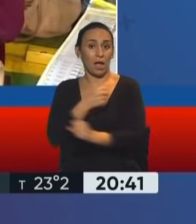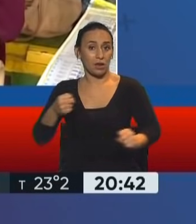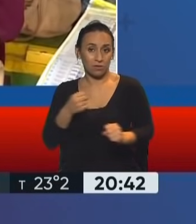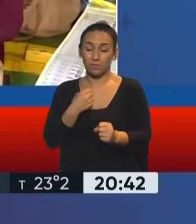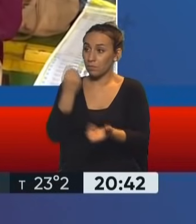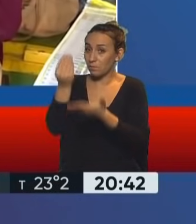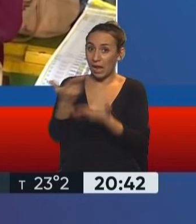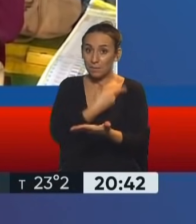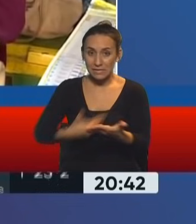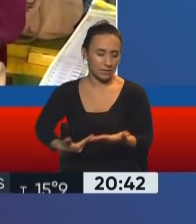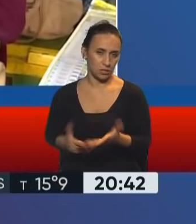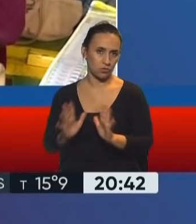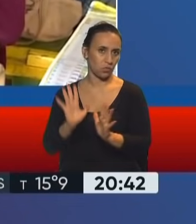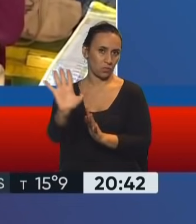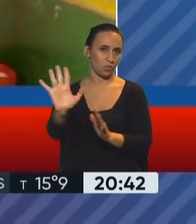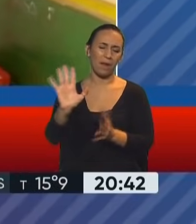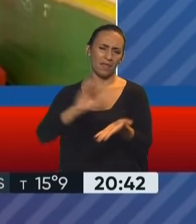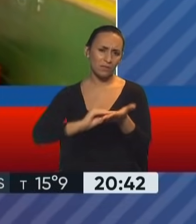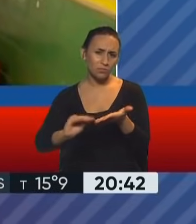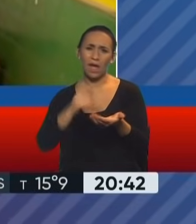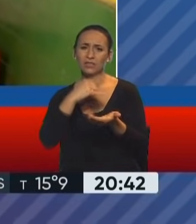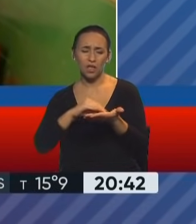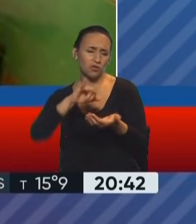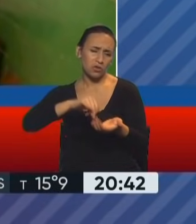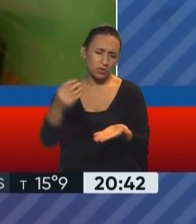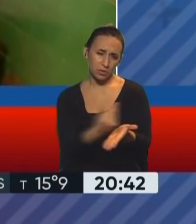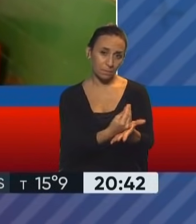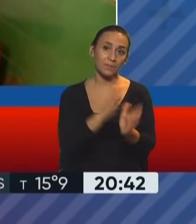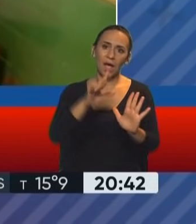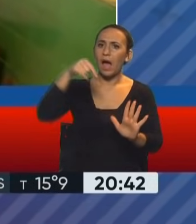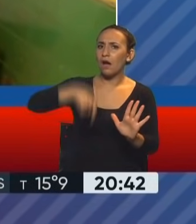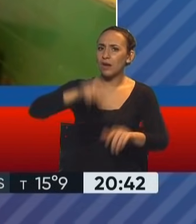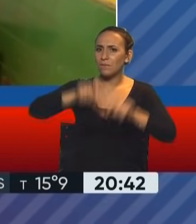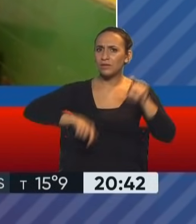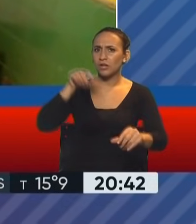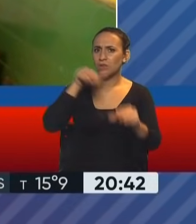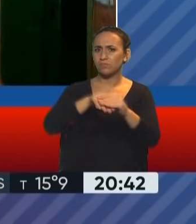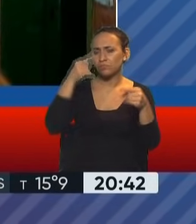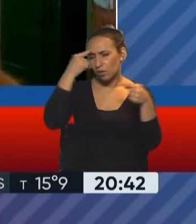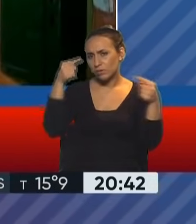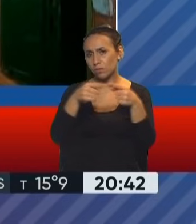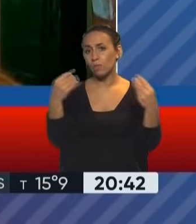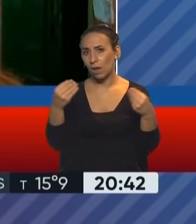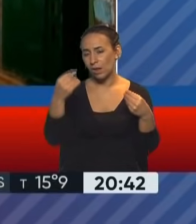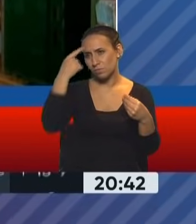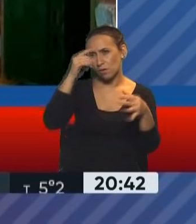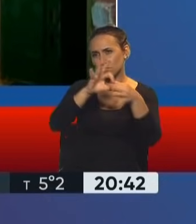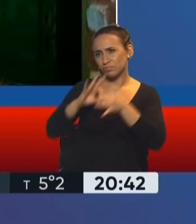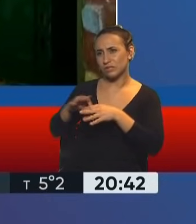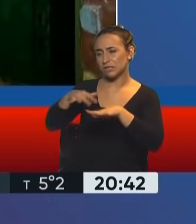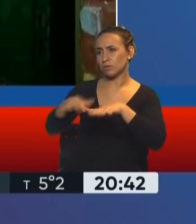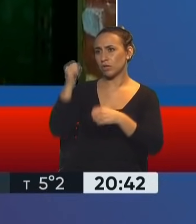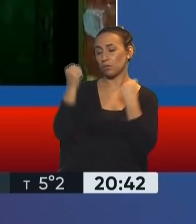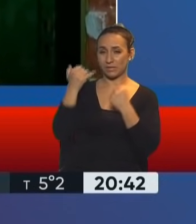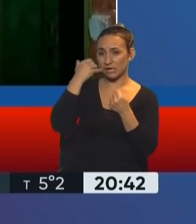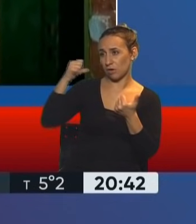ejecutivo. Tenemos que pensar qué votó la gente esta vez. Si realmente era la situación personal económica de cada uno, que ya veníamos arrastrando una situación